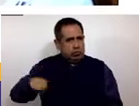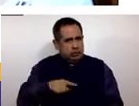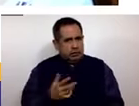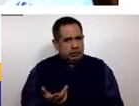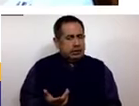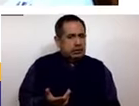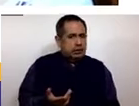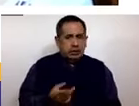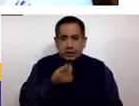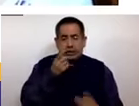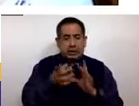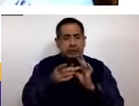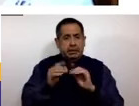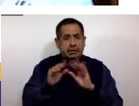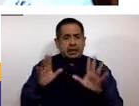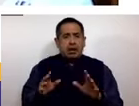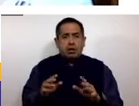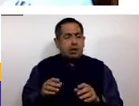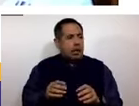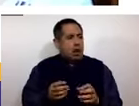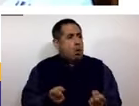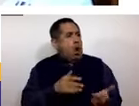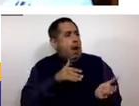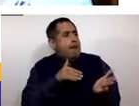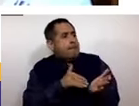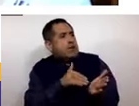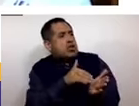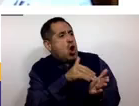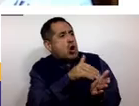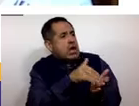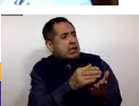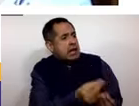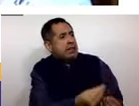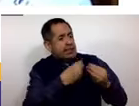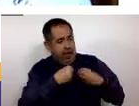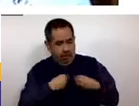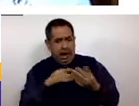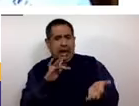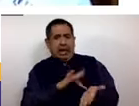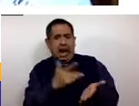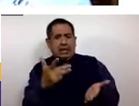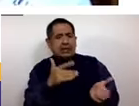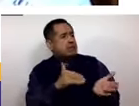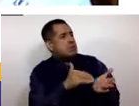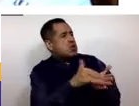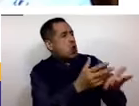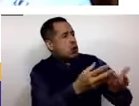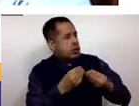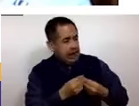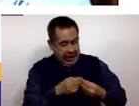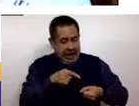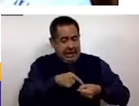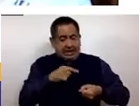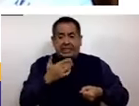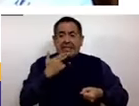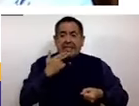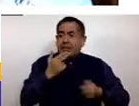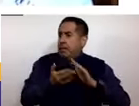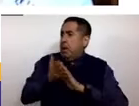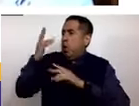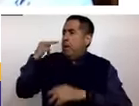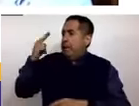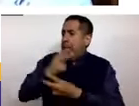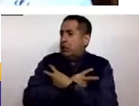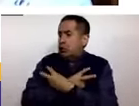muy claro, ¿y con cuántos millones de gracias me alcanza para irme de vacaciones? Eso es la realidad del trabajo de